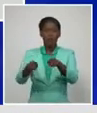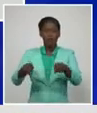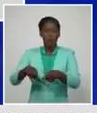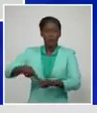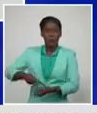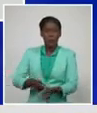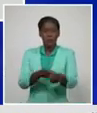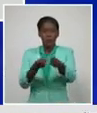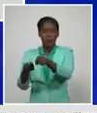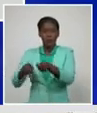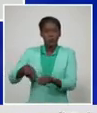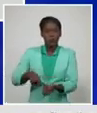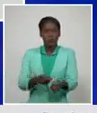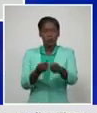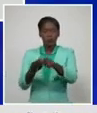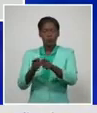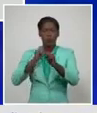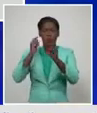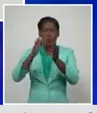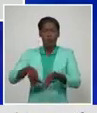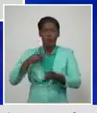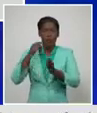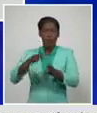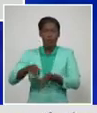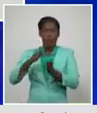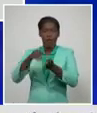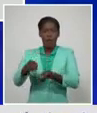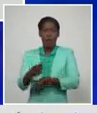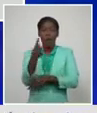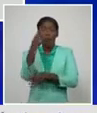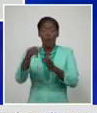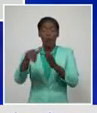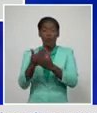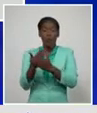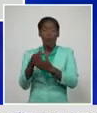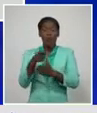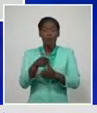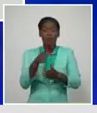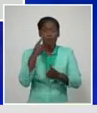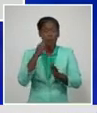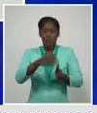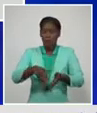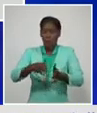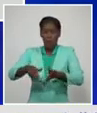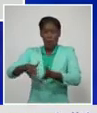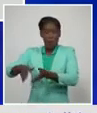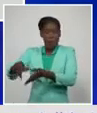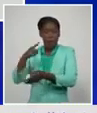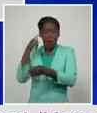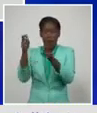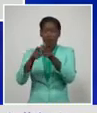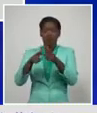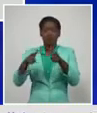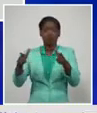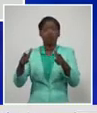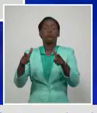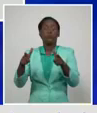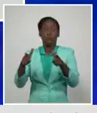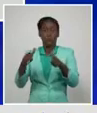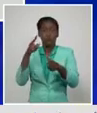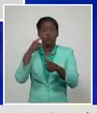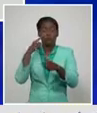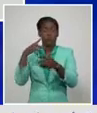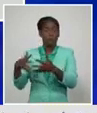30,8% de todos los fallecidos de un día en el mundo en el día de ayer. Estados Unidos con